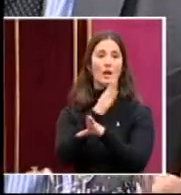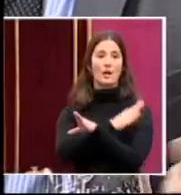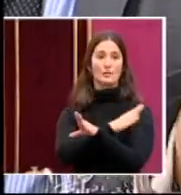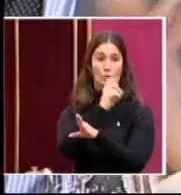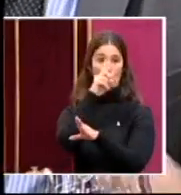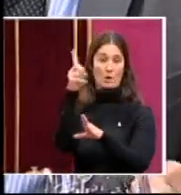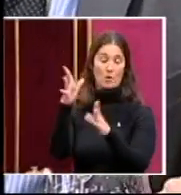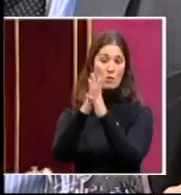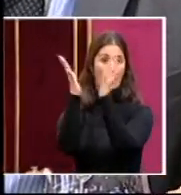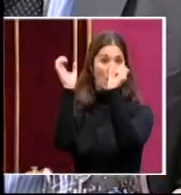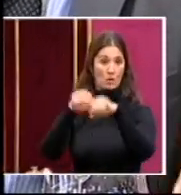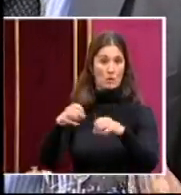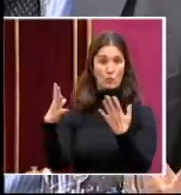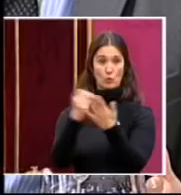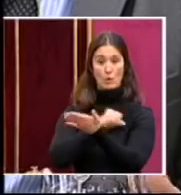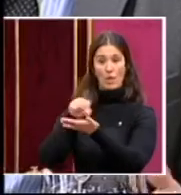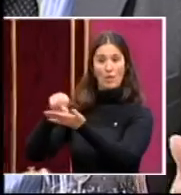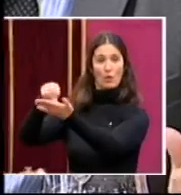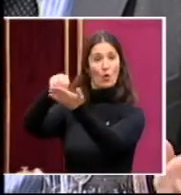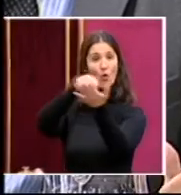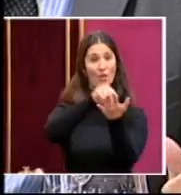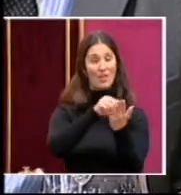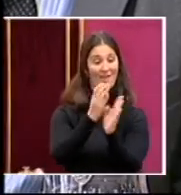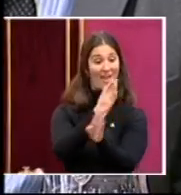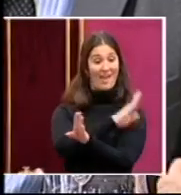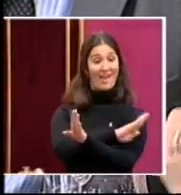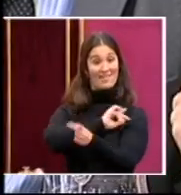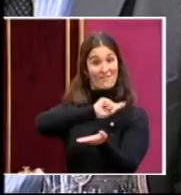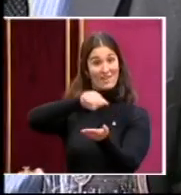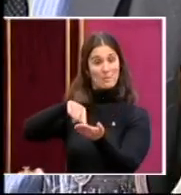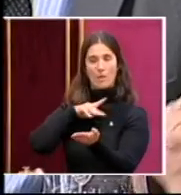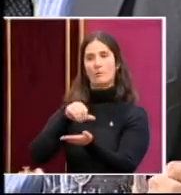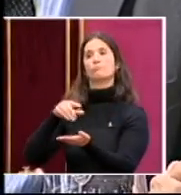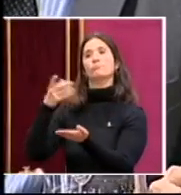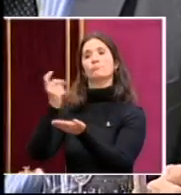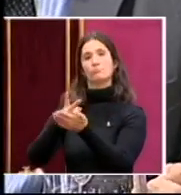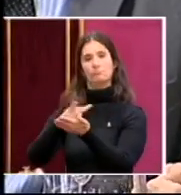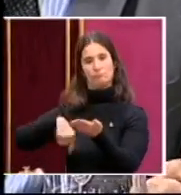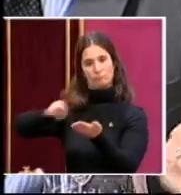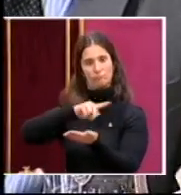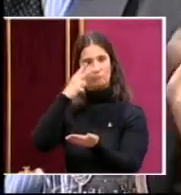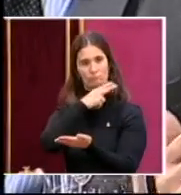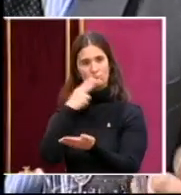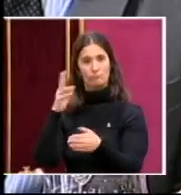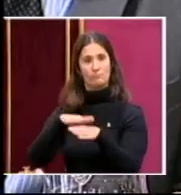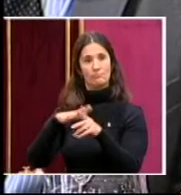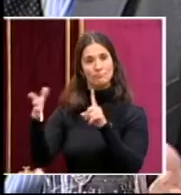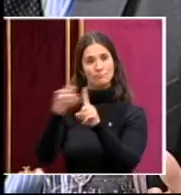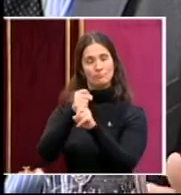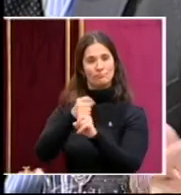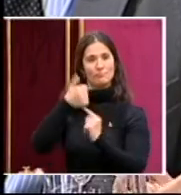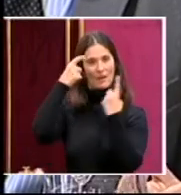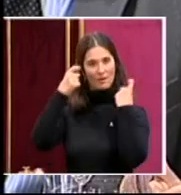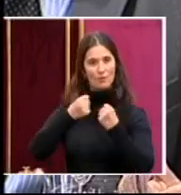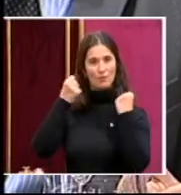año por todas las ciudades firmantes del anterior pacto para acometer mayores esfuerzos y